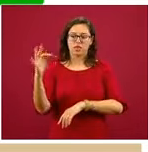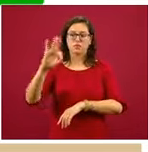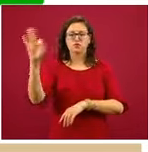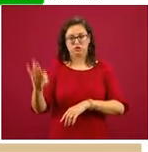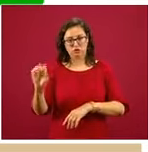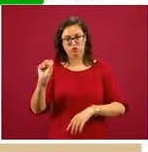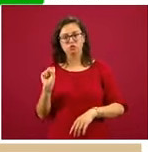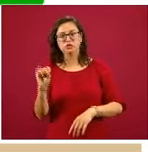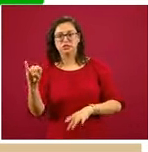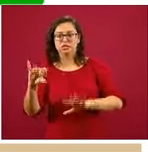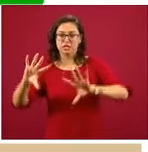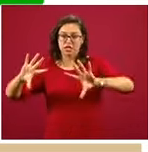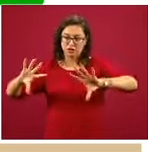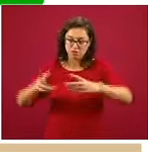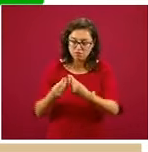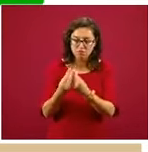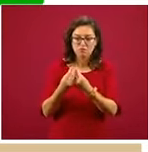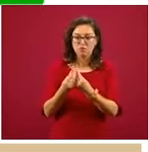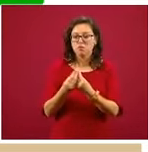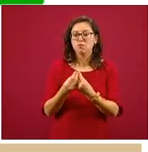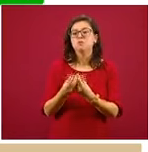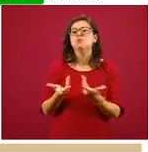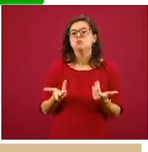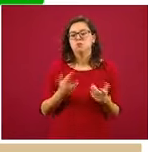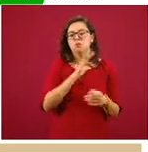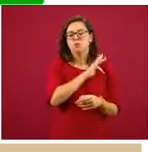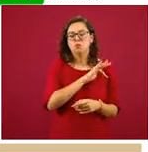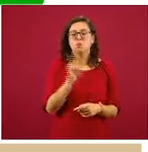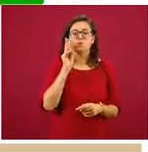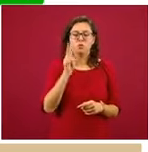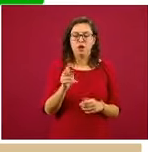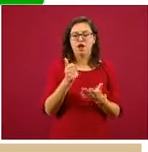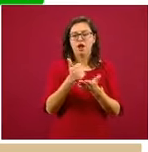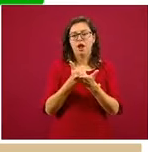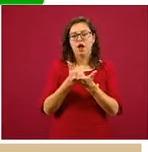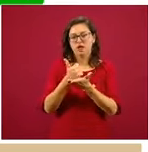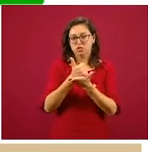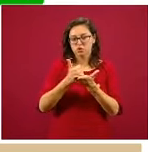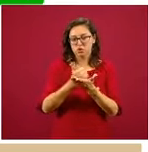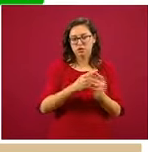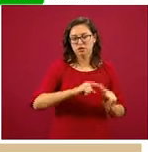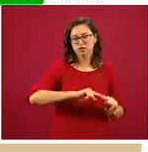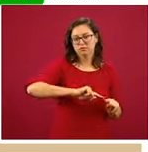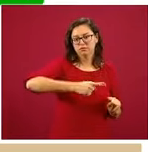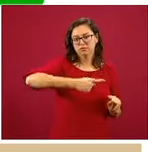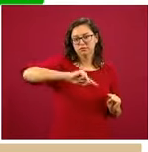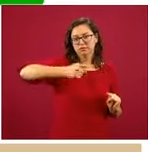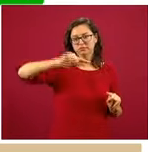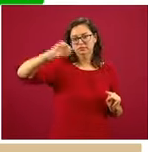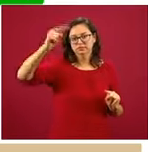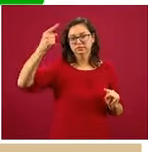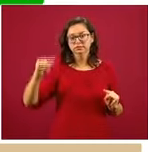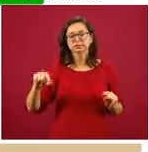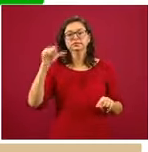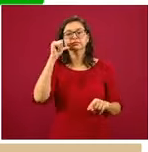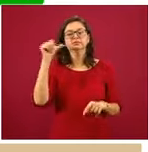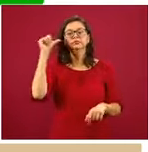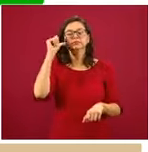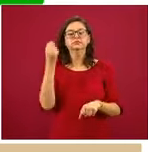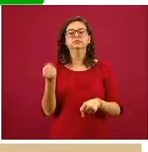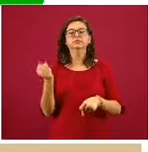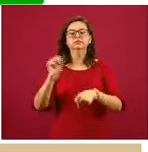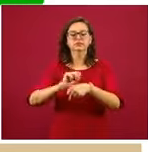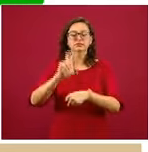y entonces tenemos como resultado esta curva de color azul. Ya el día de ayer, que empezamos a graficar la semana 30, vimos